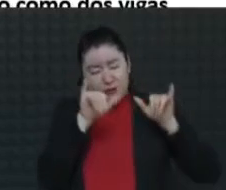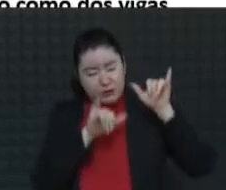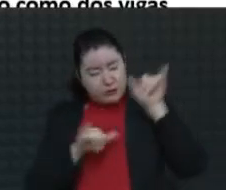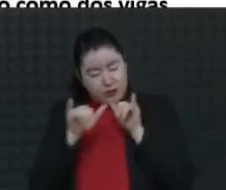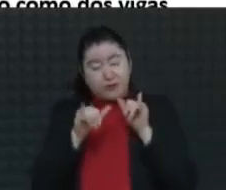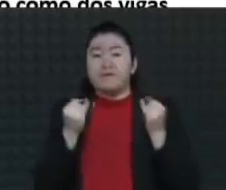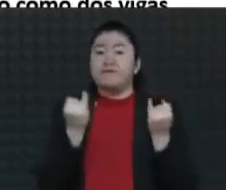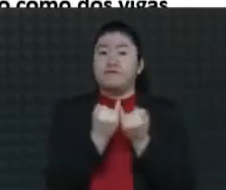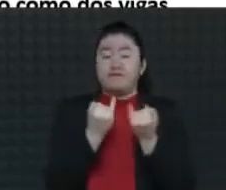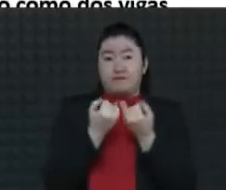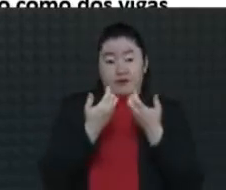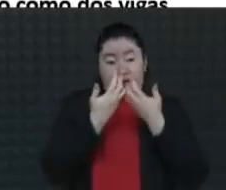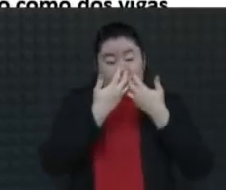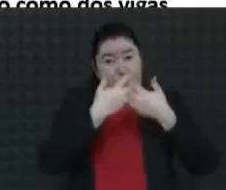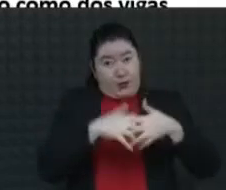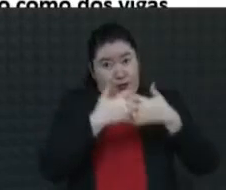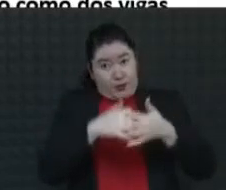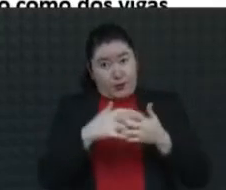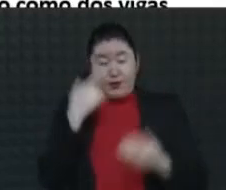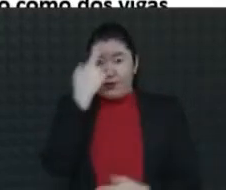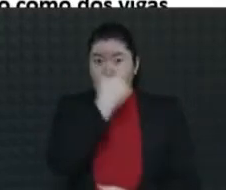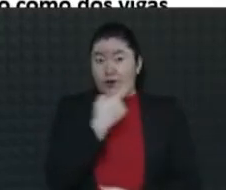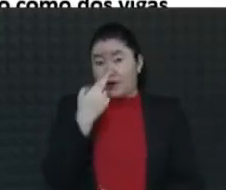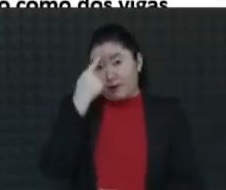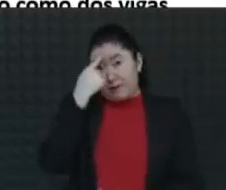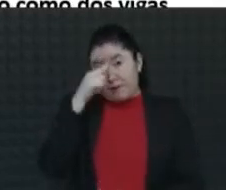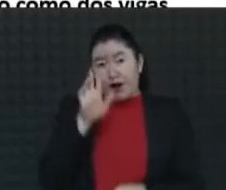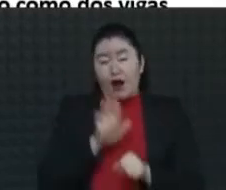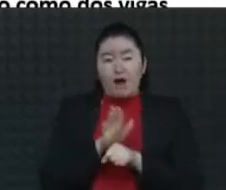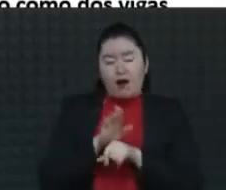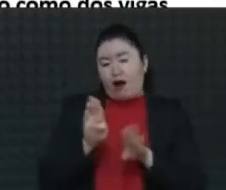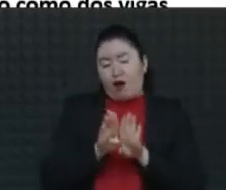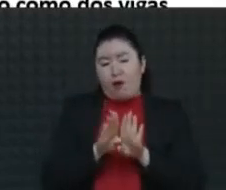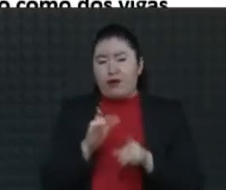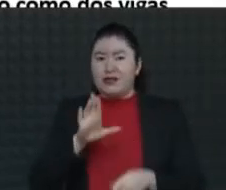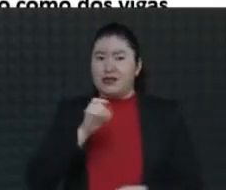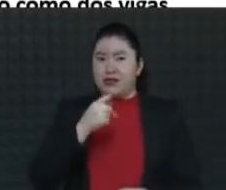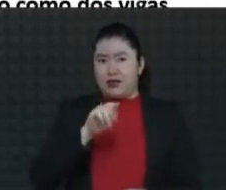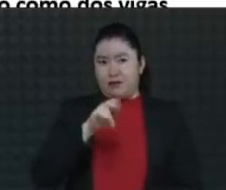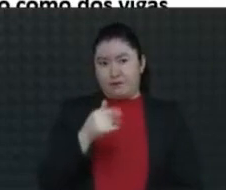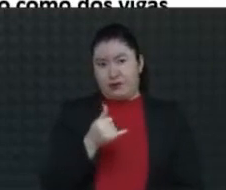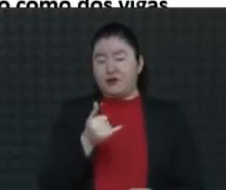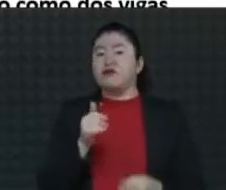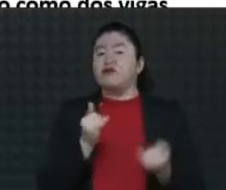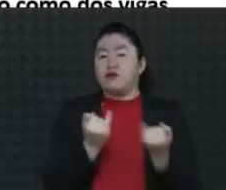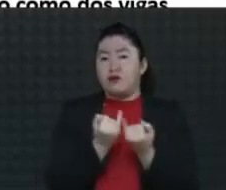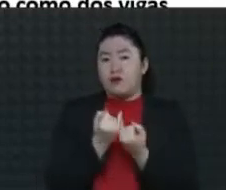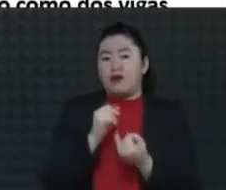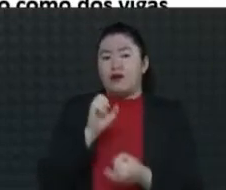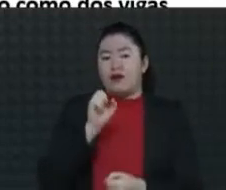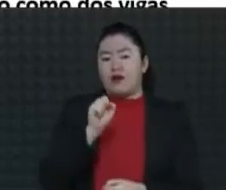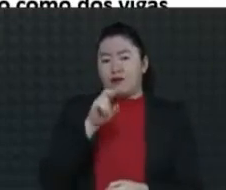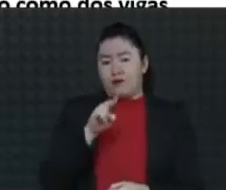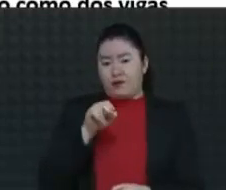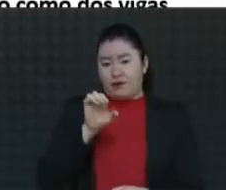pruebas mecánicas que incluyeron pruebas de tensión y pruebas de impacto Charpy con entalle en V, CVN. Se realizaron pruebas